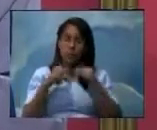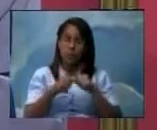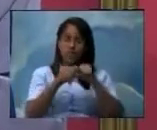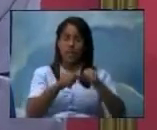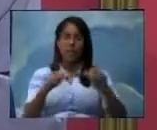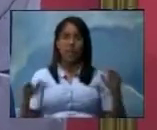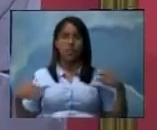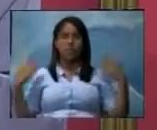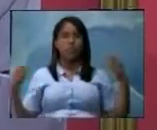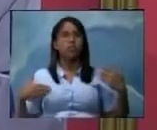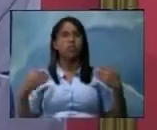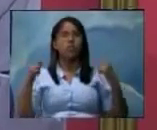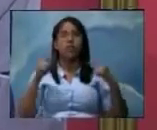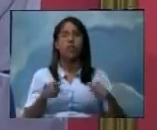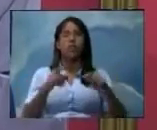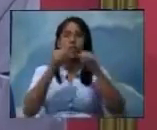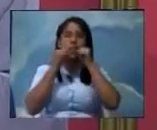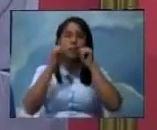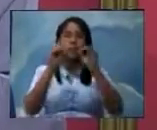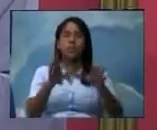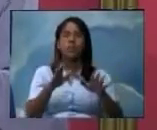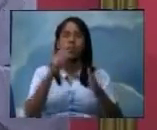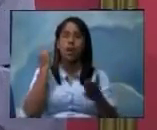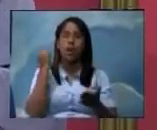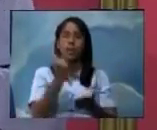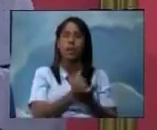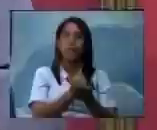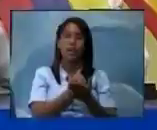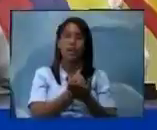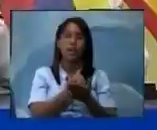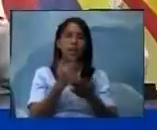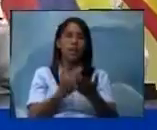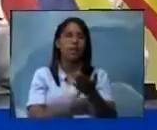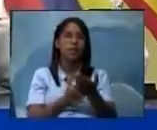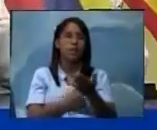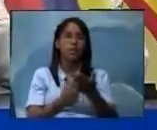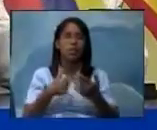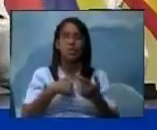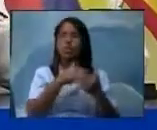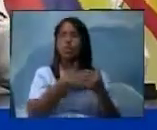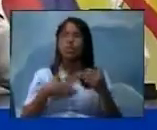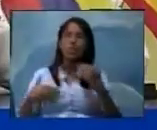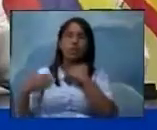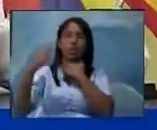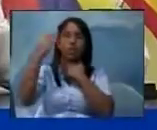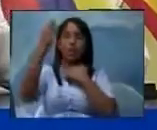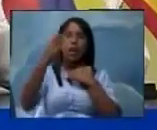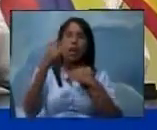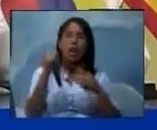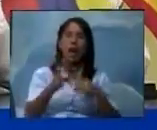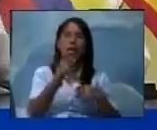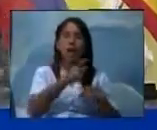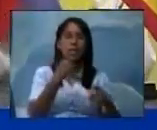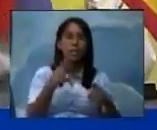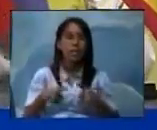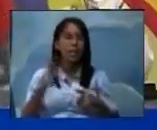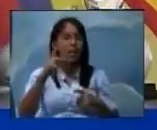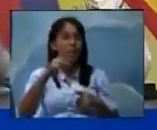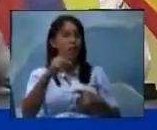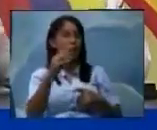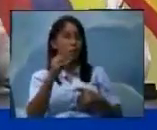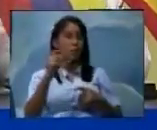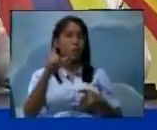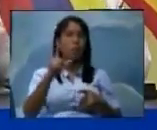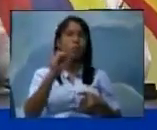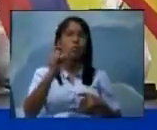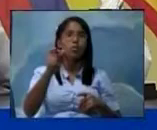seguir disfrutando de esta bendición. Amén. Hermano, yo quiero que me saludes a la gente del Polo Sur. Quiero que me